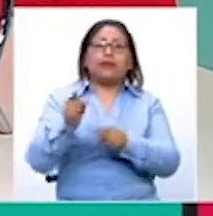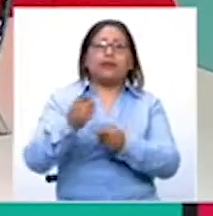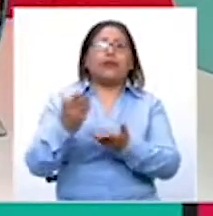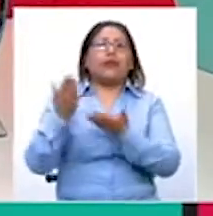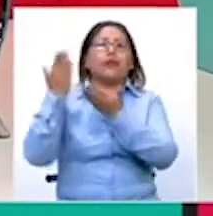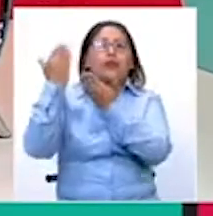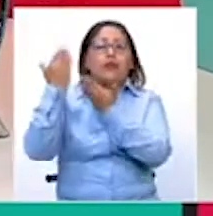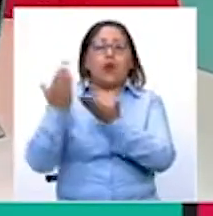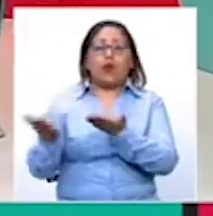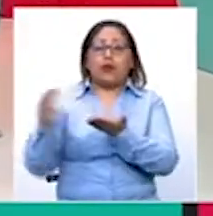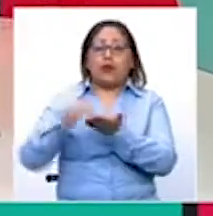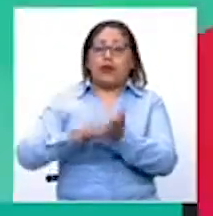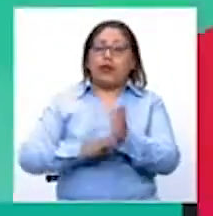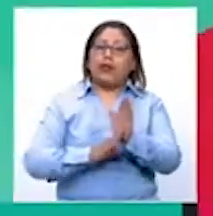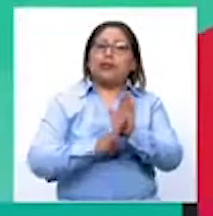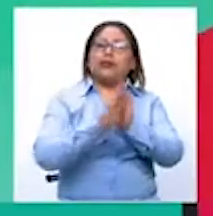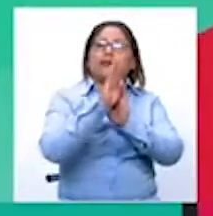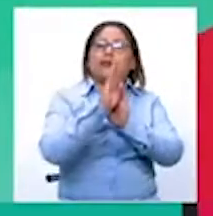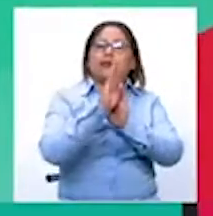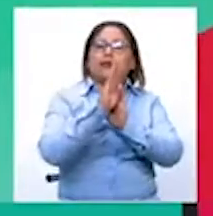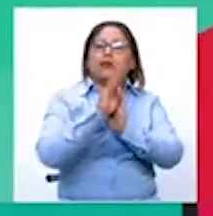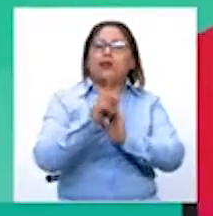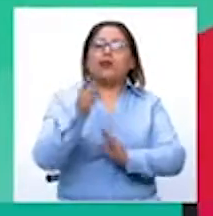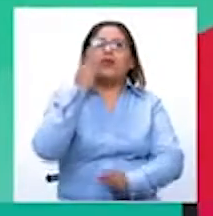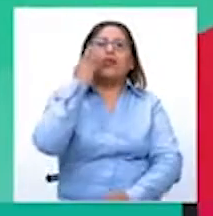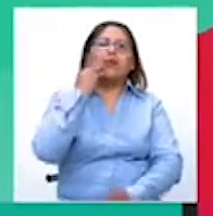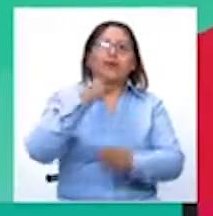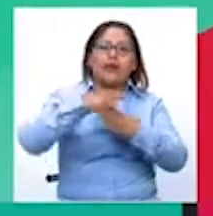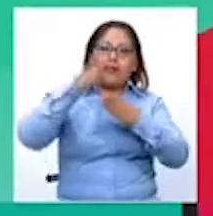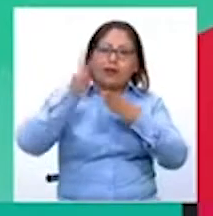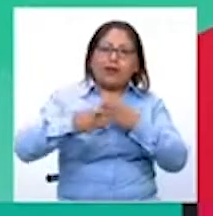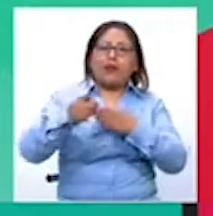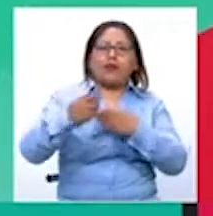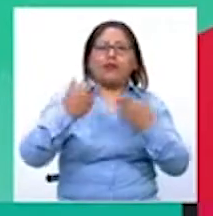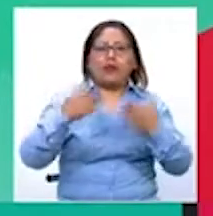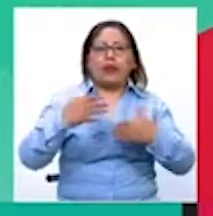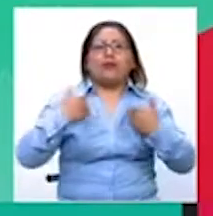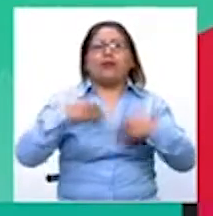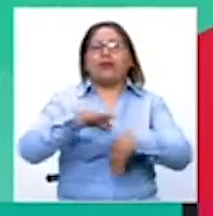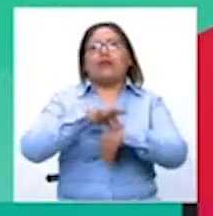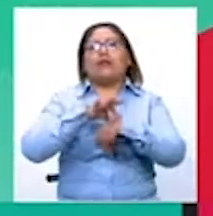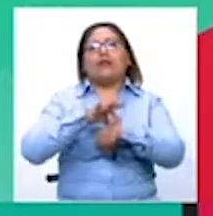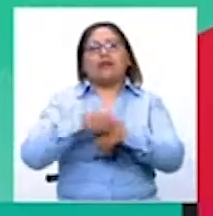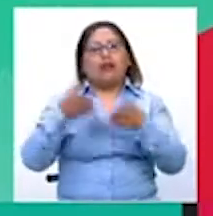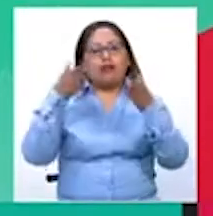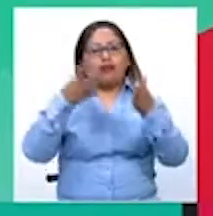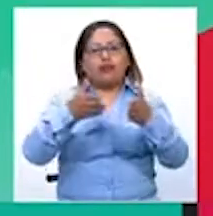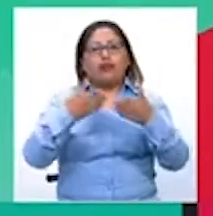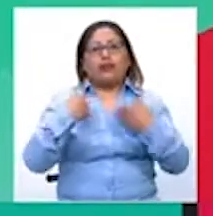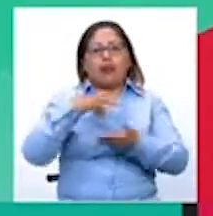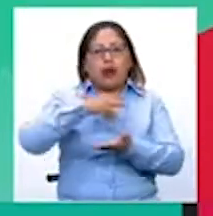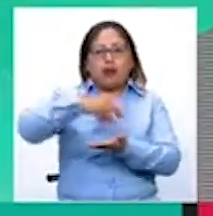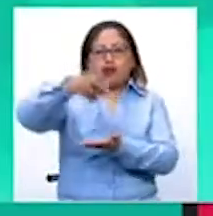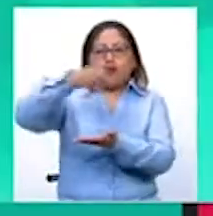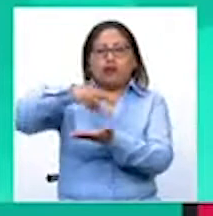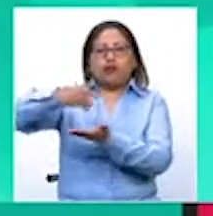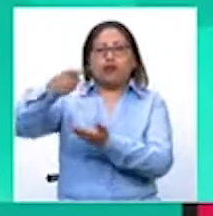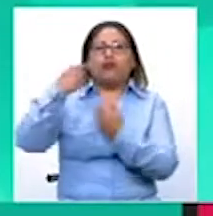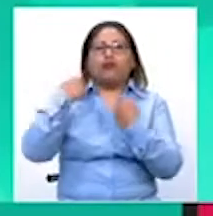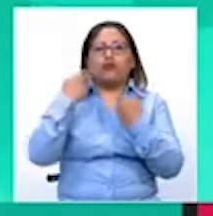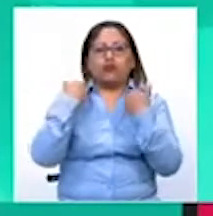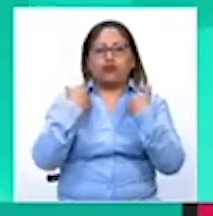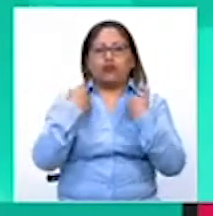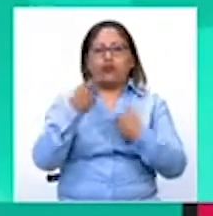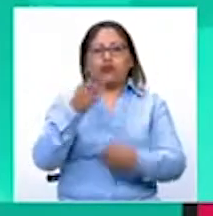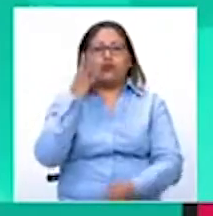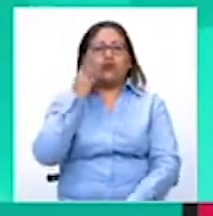tener a un ingeniero agrónomo que conoce de la tierra? ¿Cuál es el mensaje que usted tiene para el agricultor? El mensaje que le puedo